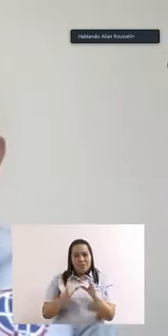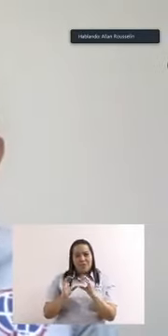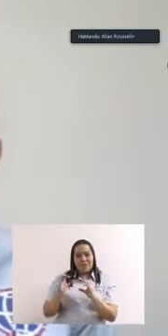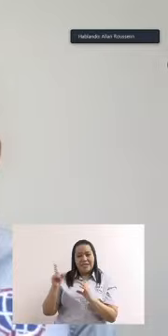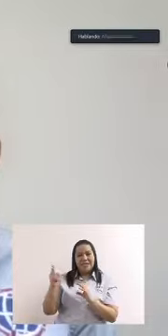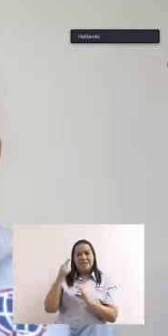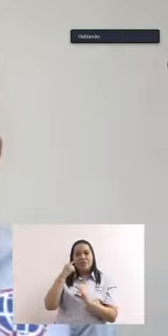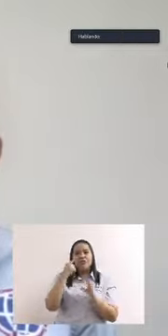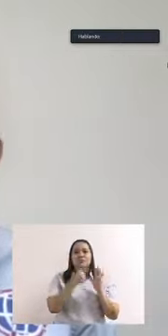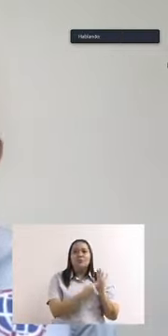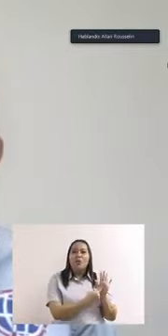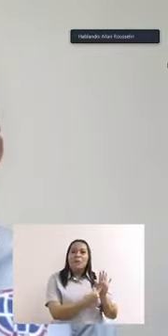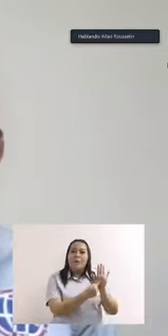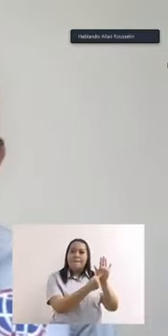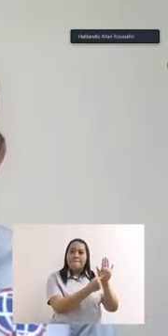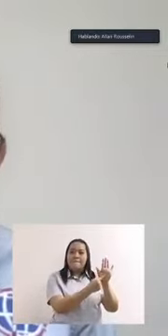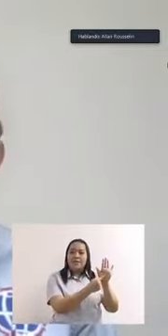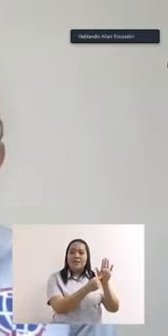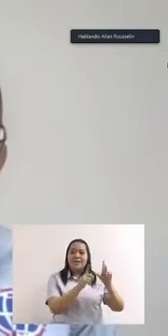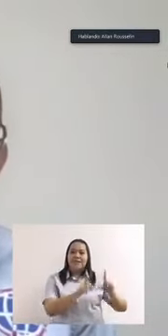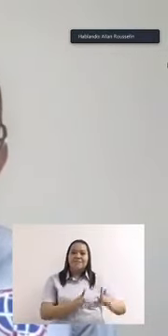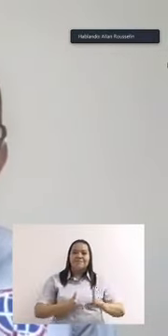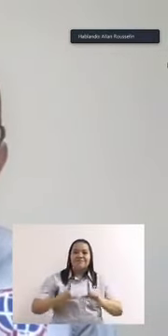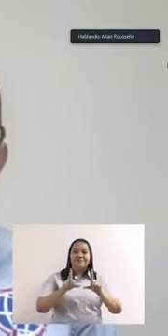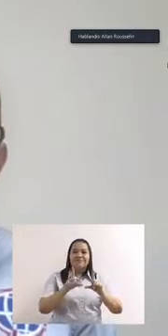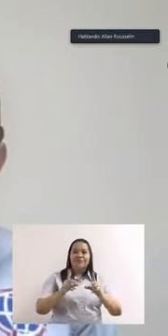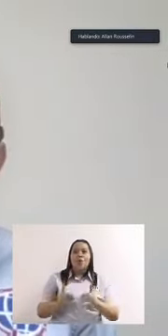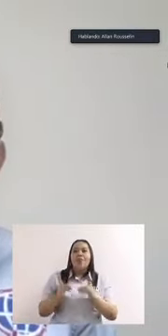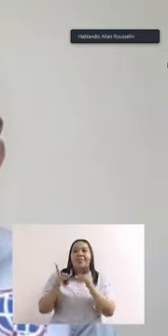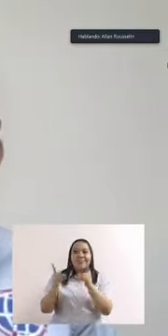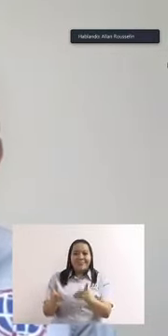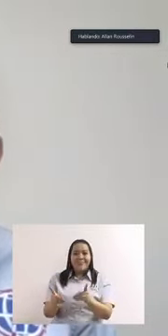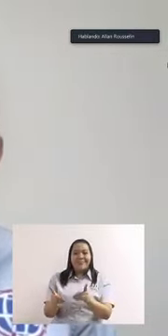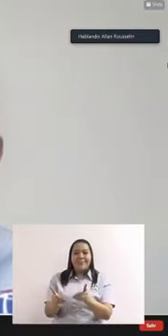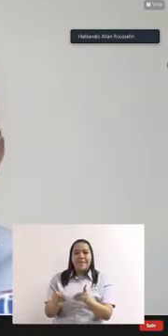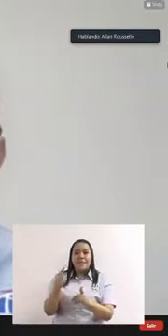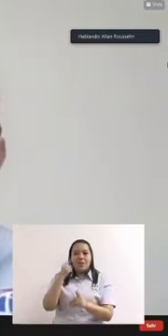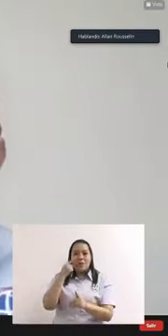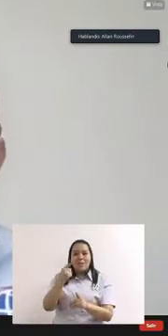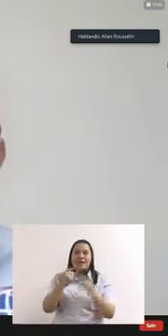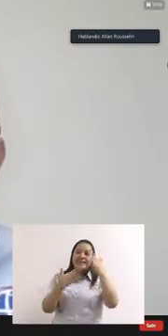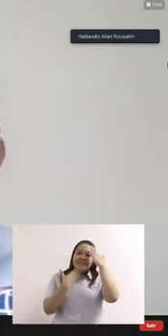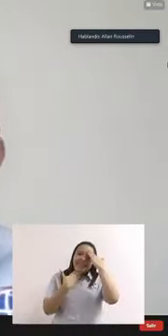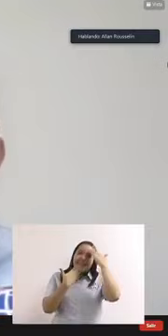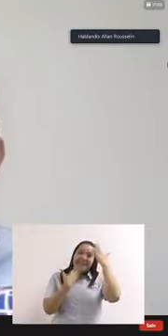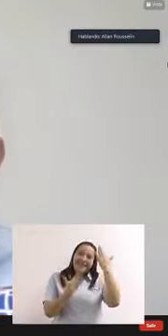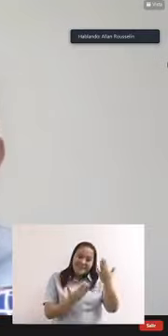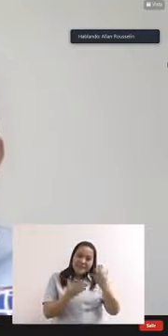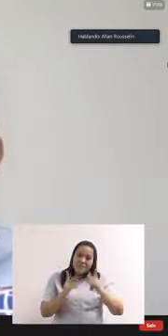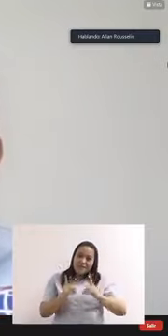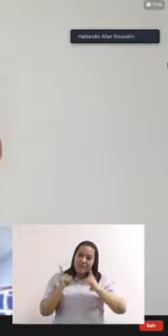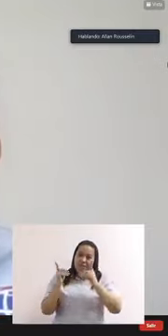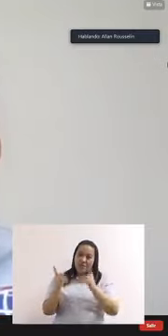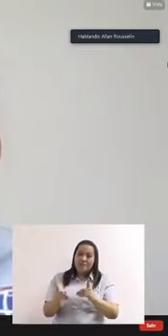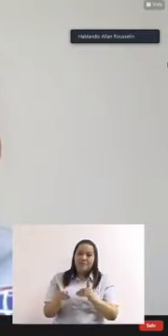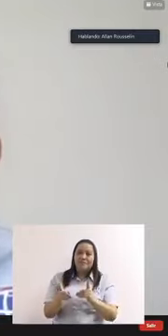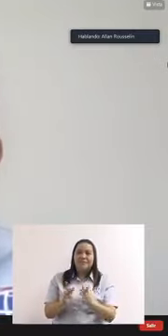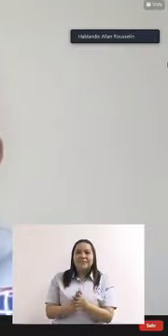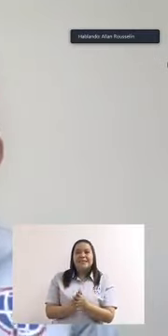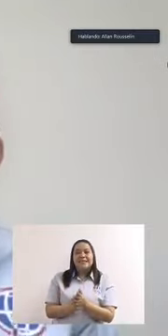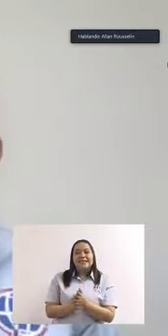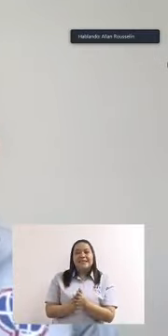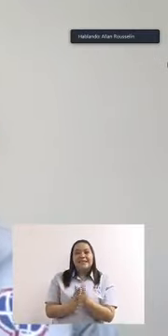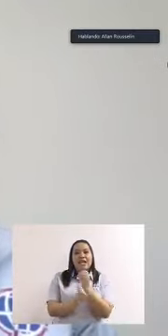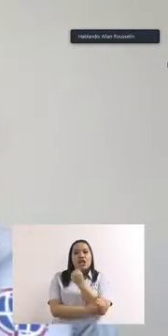proyecte un diploma en muestra de nuestra gratitud de parte de la